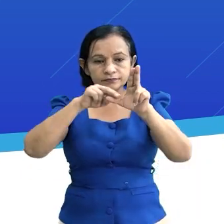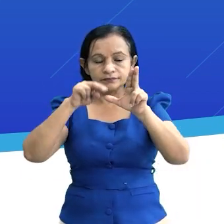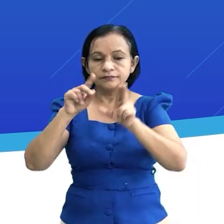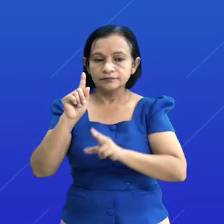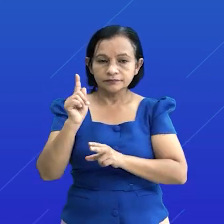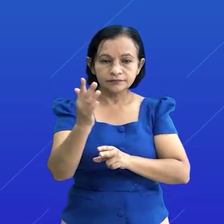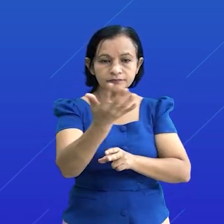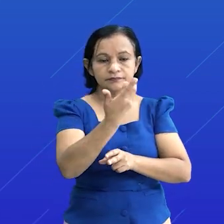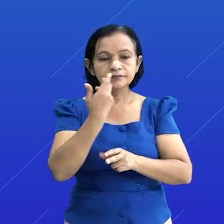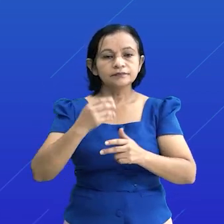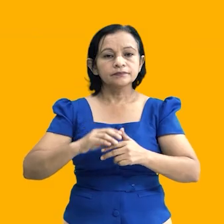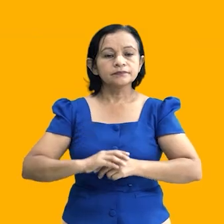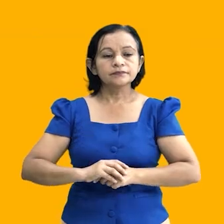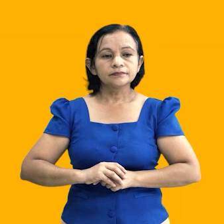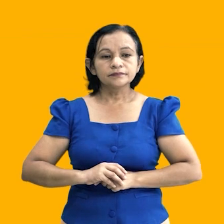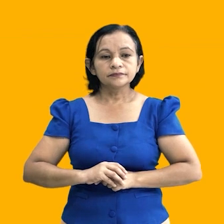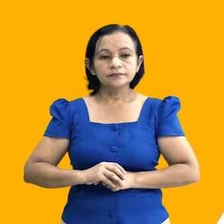SINAPRED somos todos.